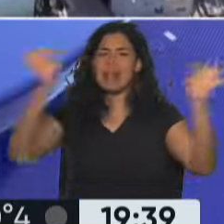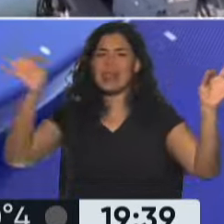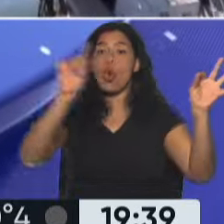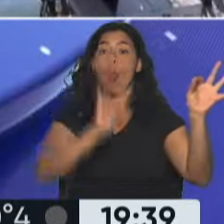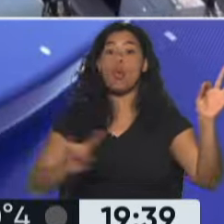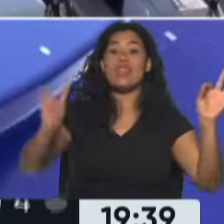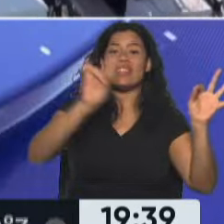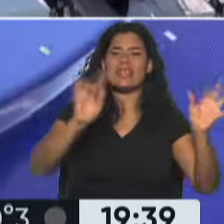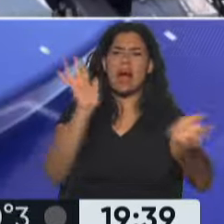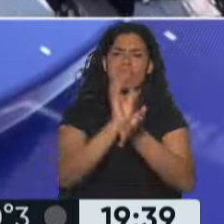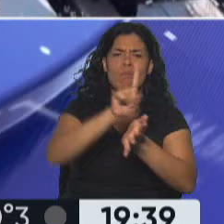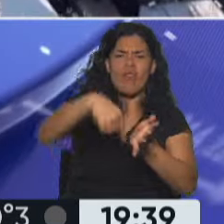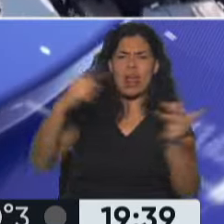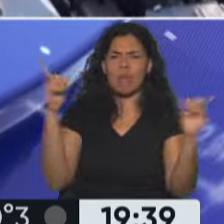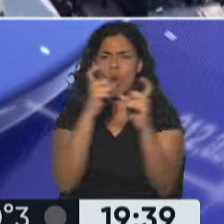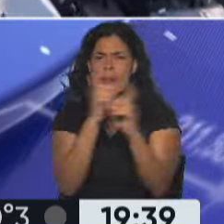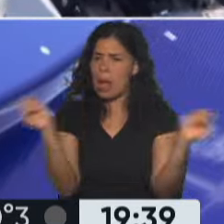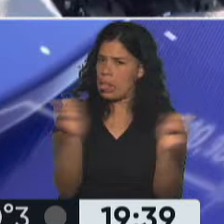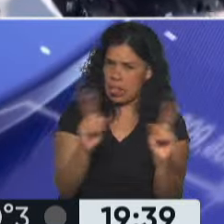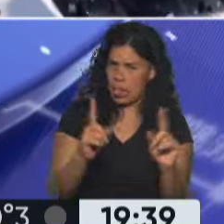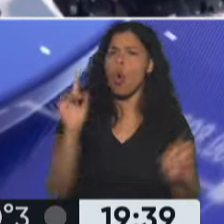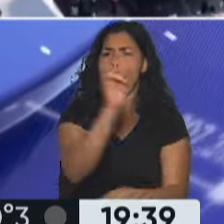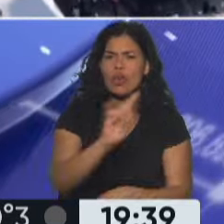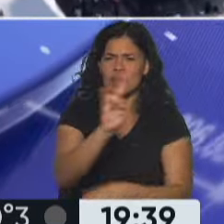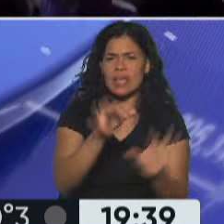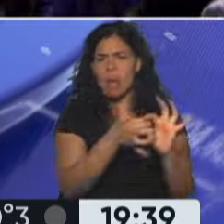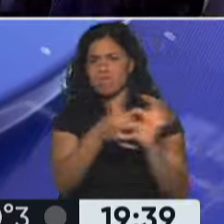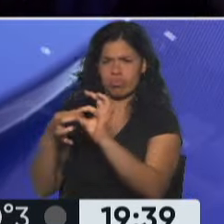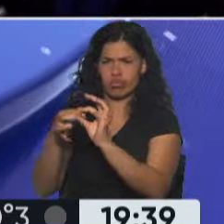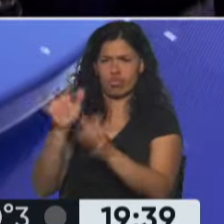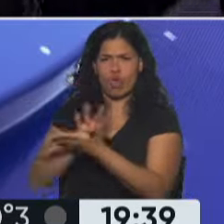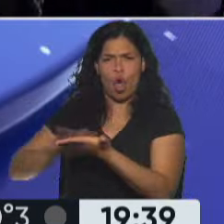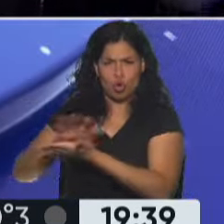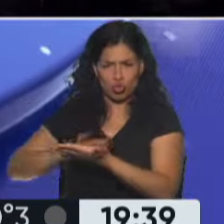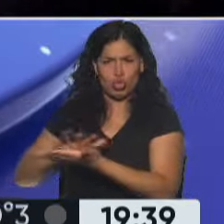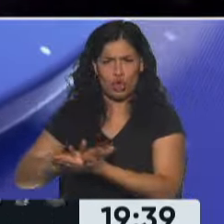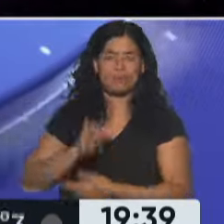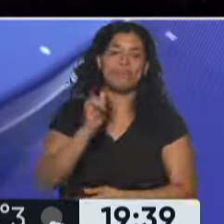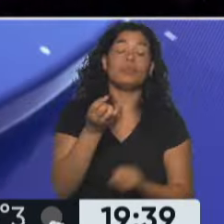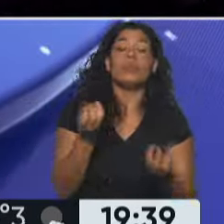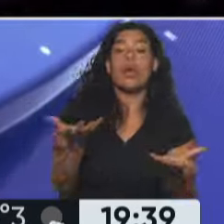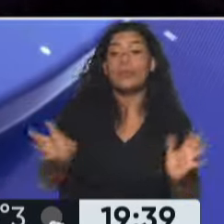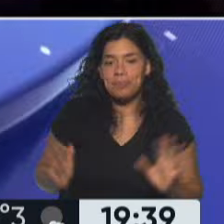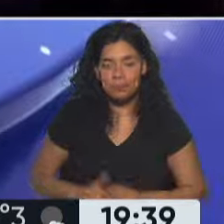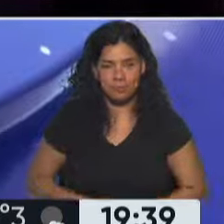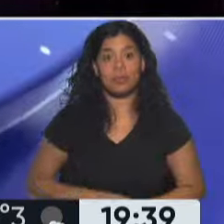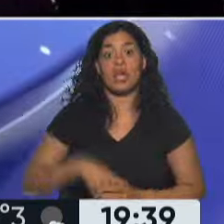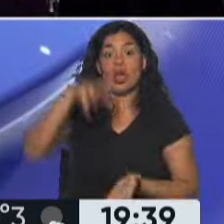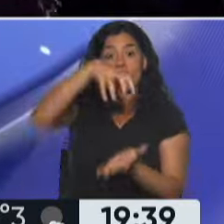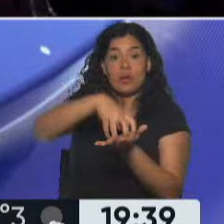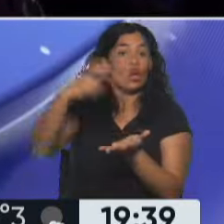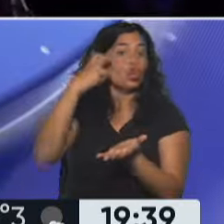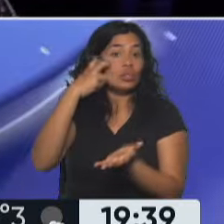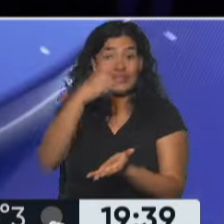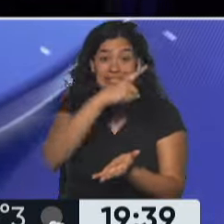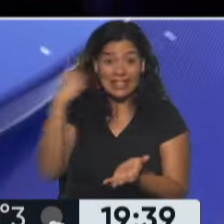solución". Se realizó esta movilización que tuvo su epicentro, como decíamos, en las inmediaciones del Congreso Nacional.